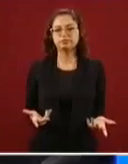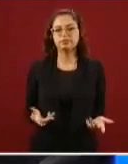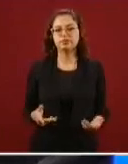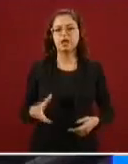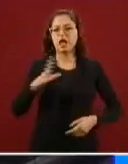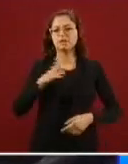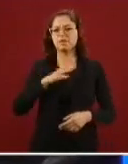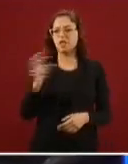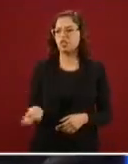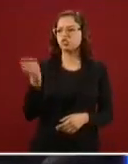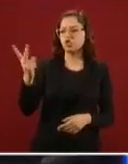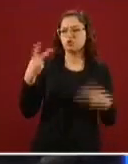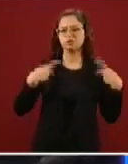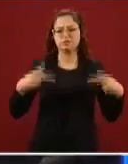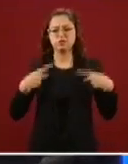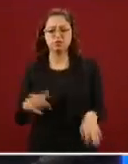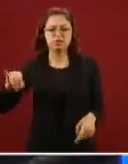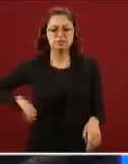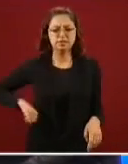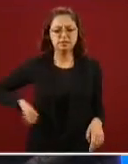pero no se